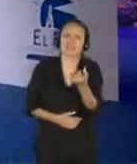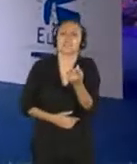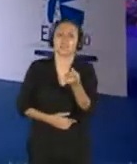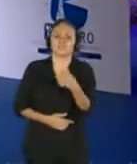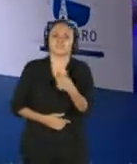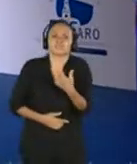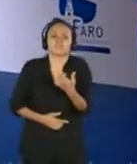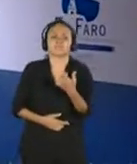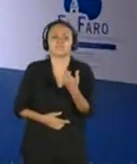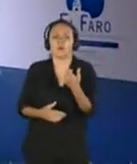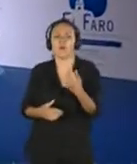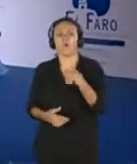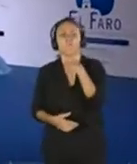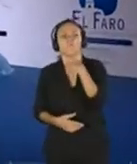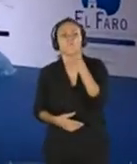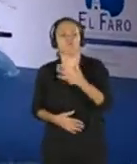su.